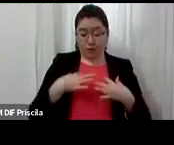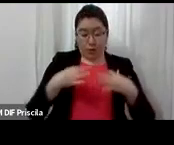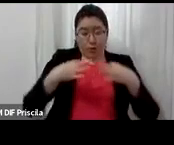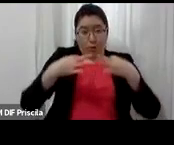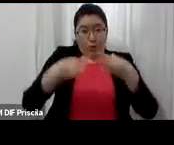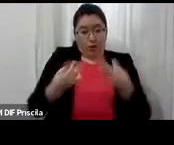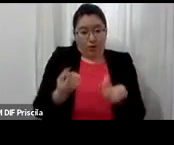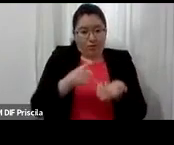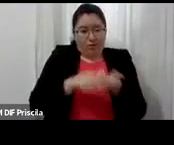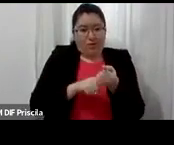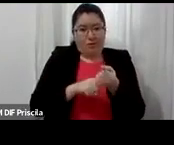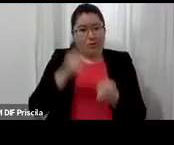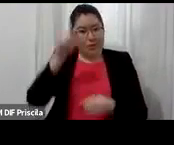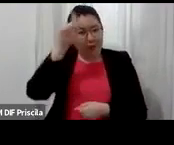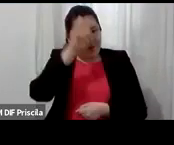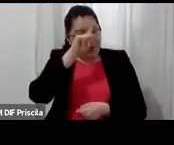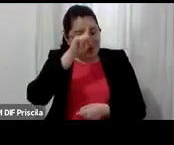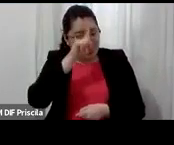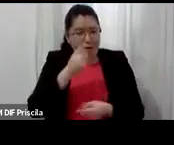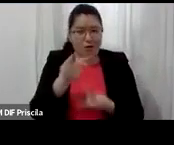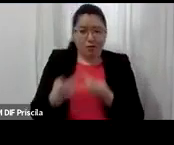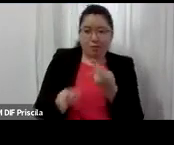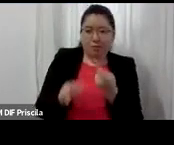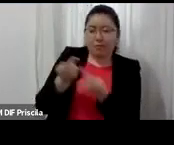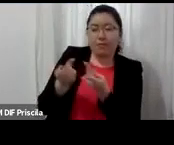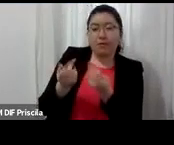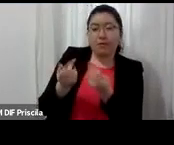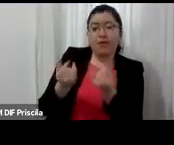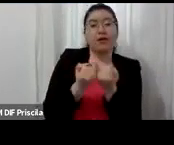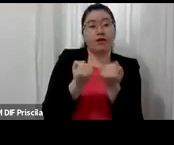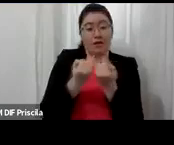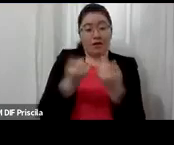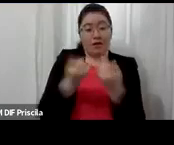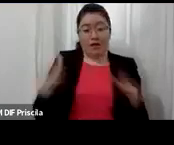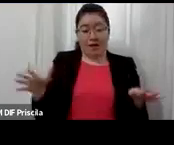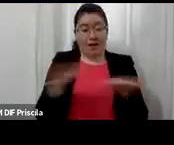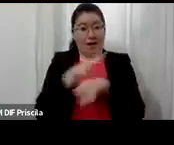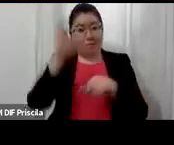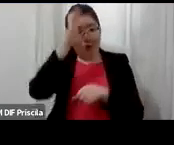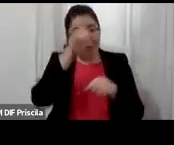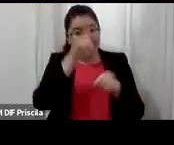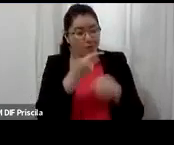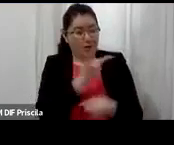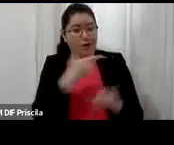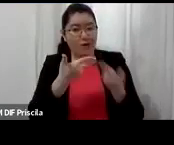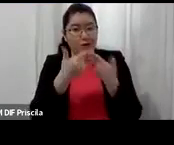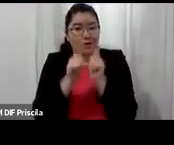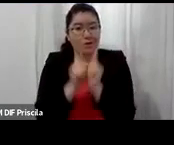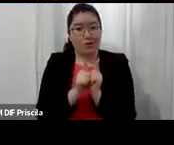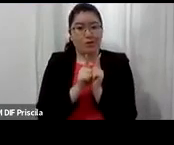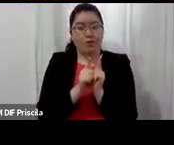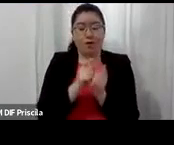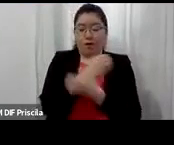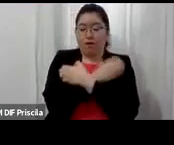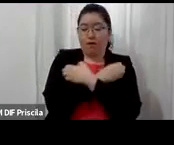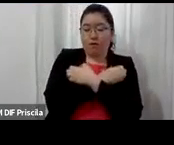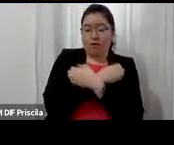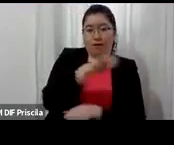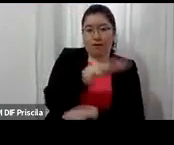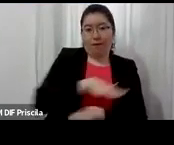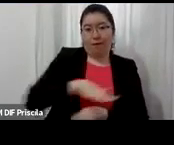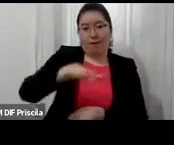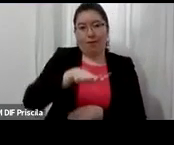y coordinadora del Programa de Educación y Cambio Cultural del Grupo de Educación Popular con Mujeres, AC.